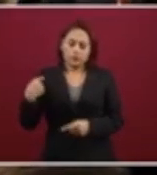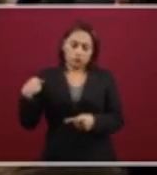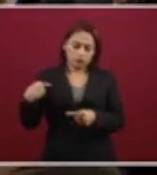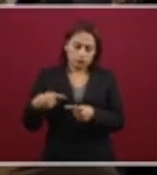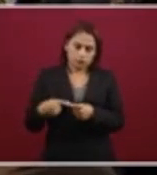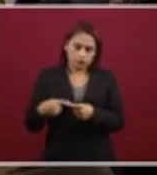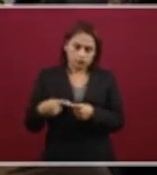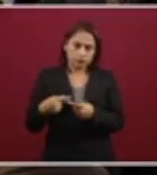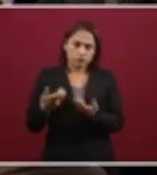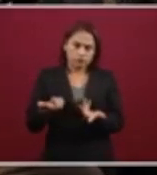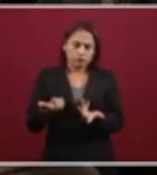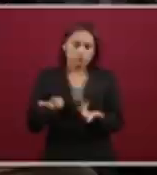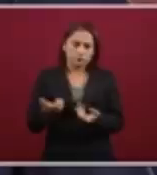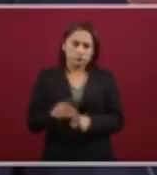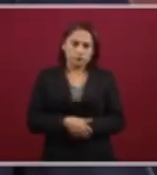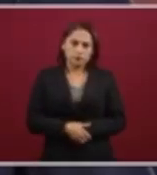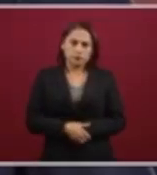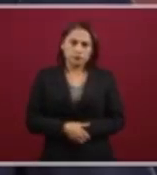pues